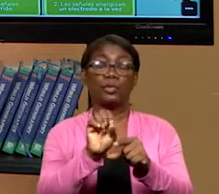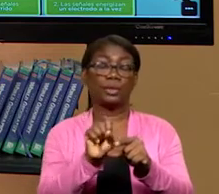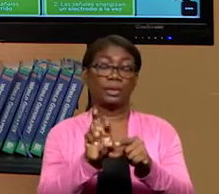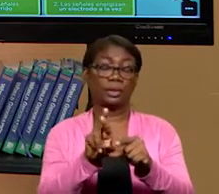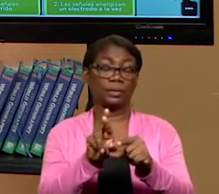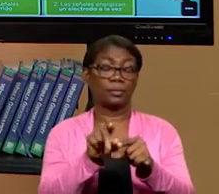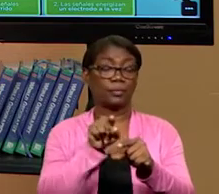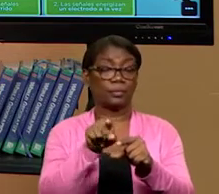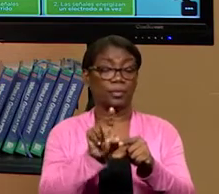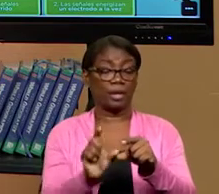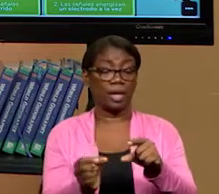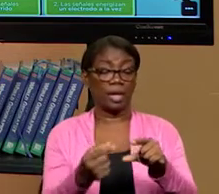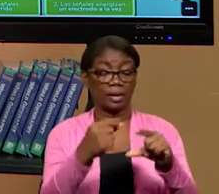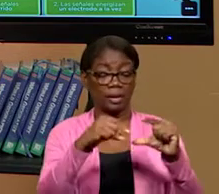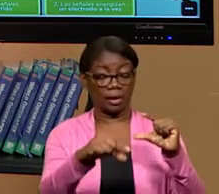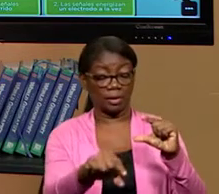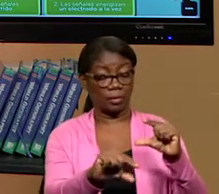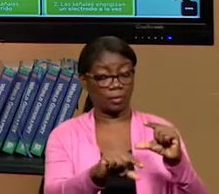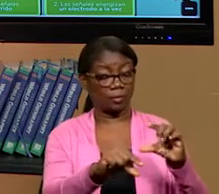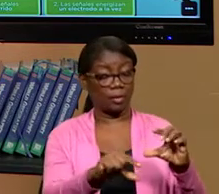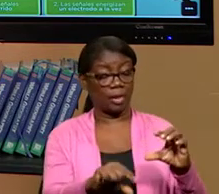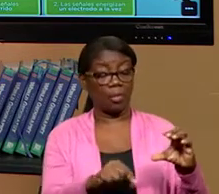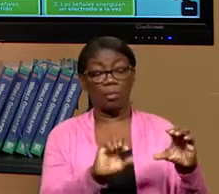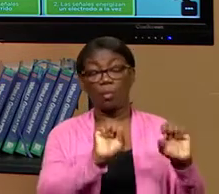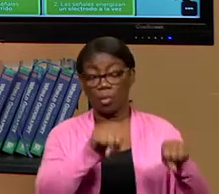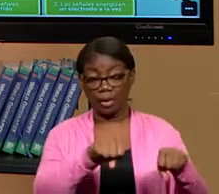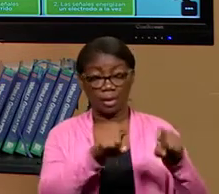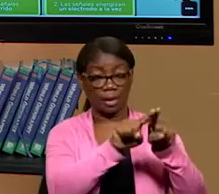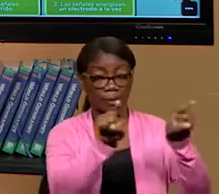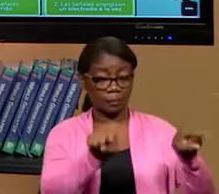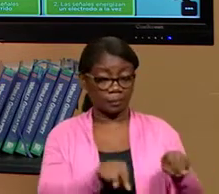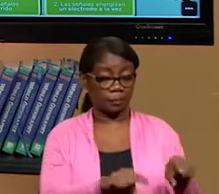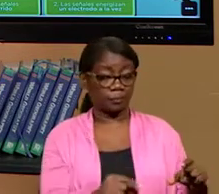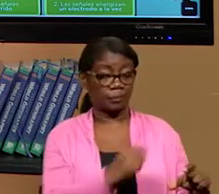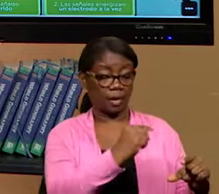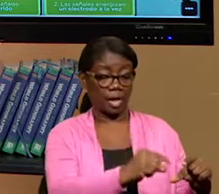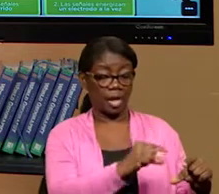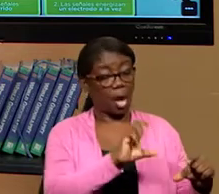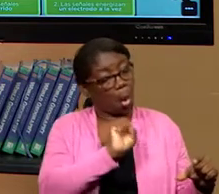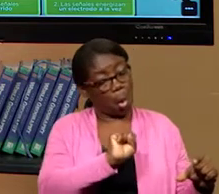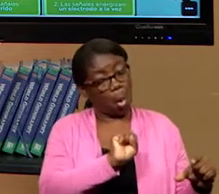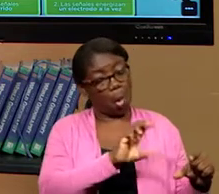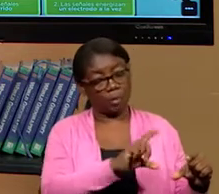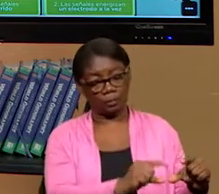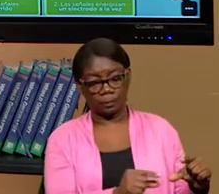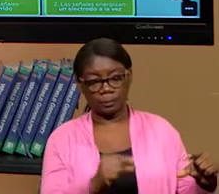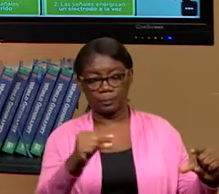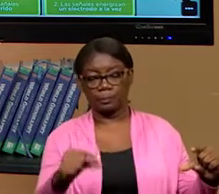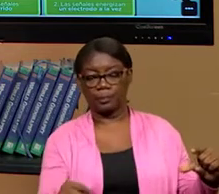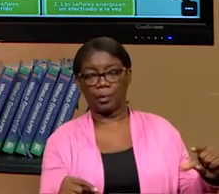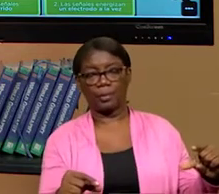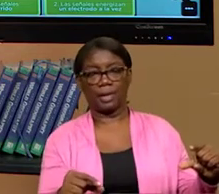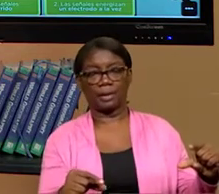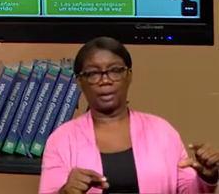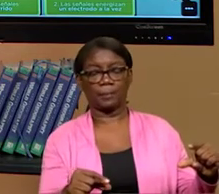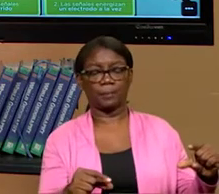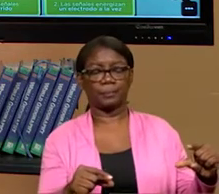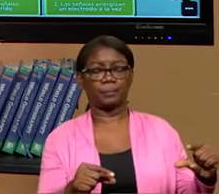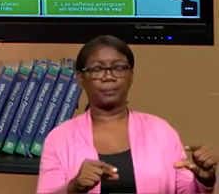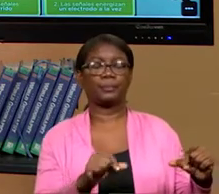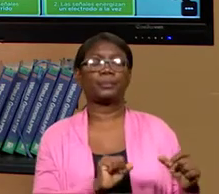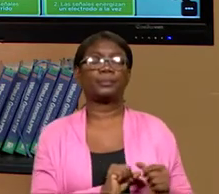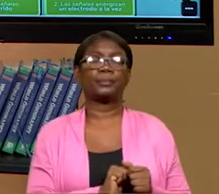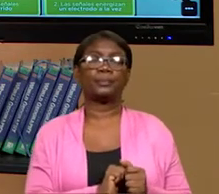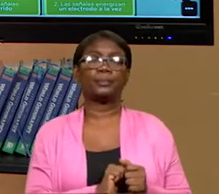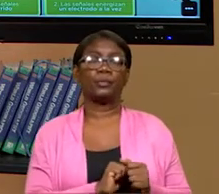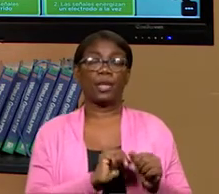dentro de la misma tarjeta o en una placa aparte, pero que está en